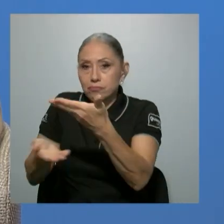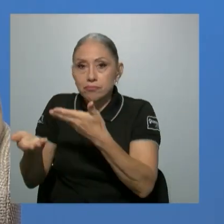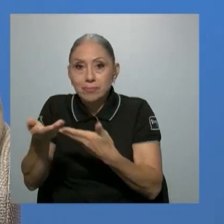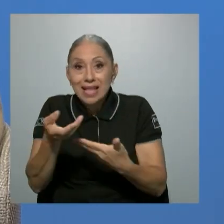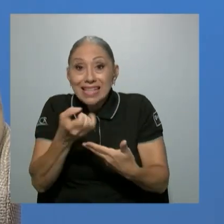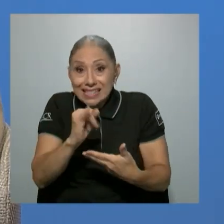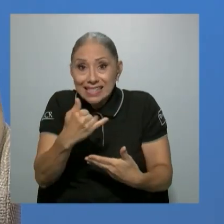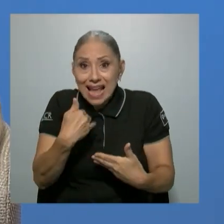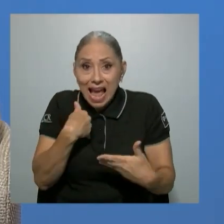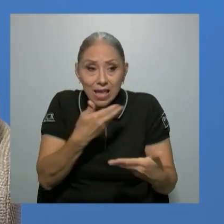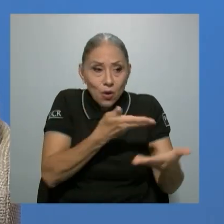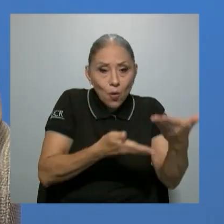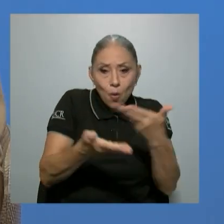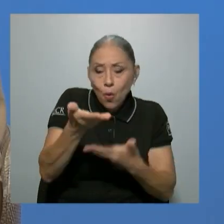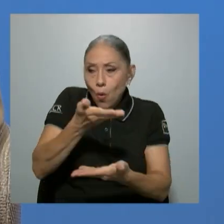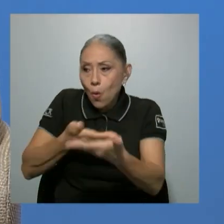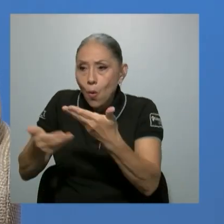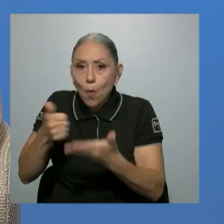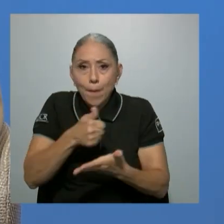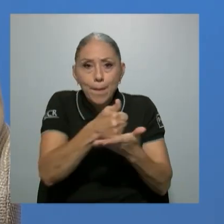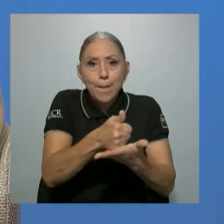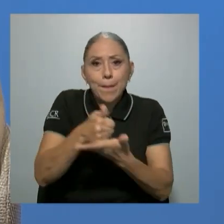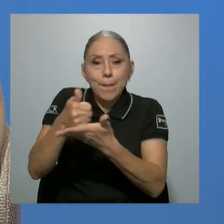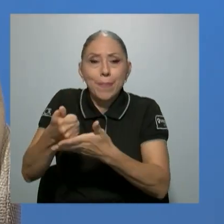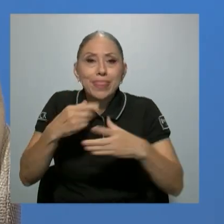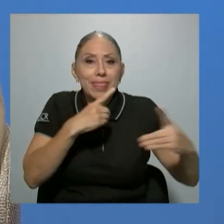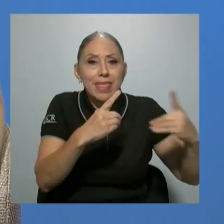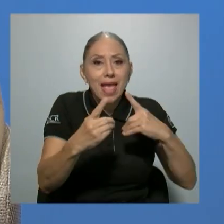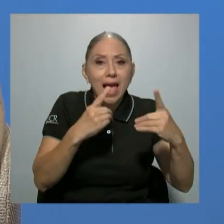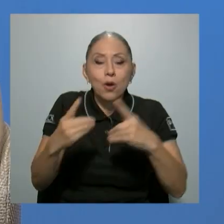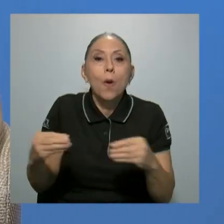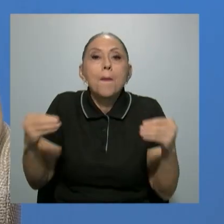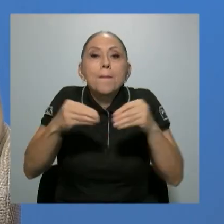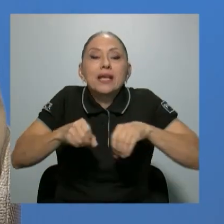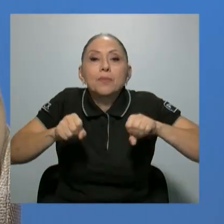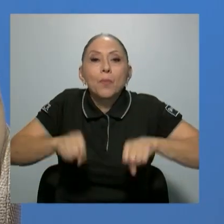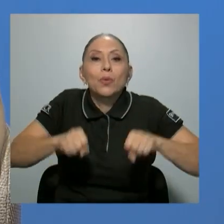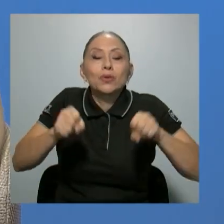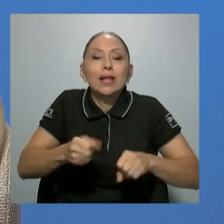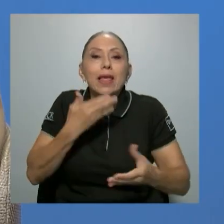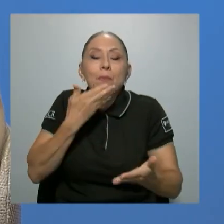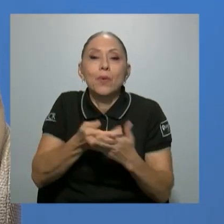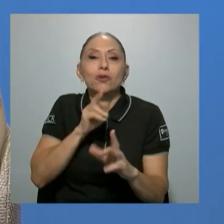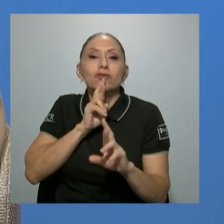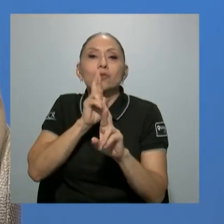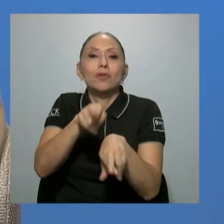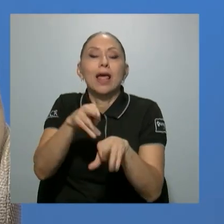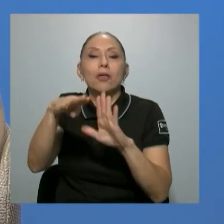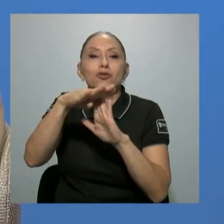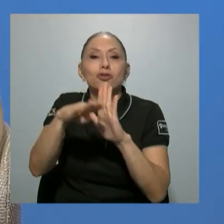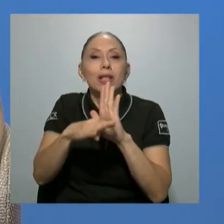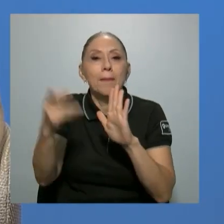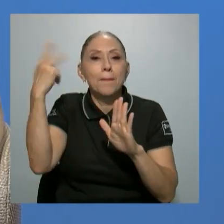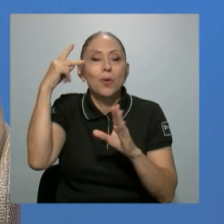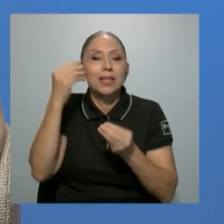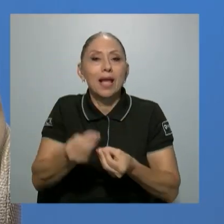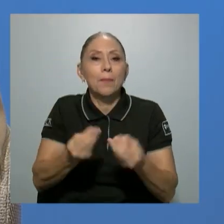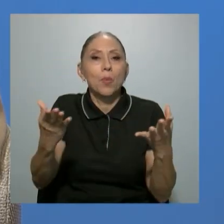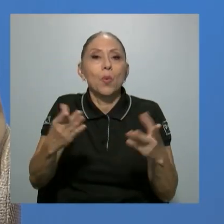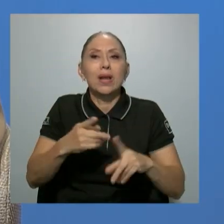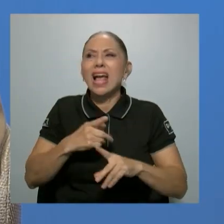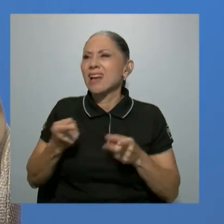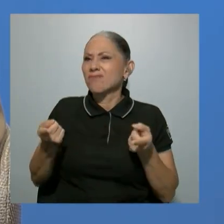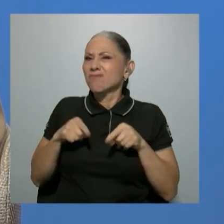más probabilidad de obtener buenos resultados de política pública. ¿Qué es lo que tenemos? Bueno, en los últimos años tenemos